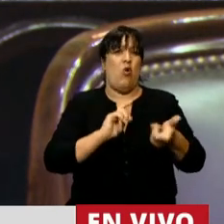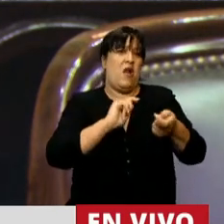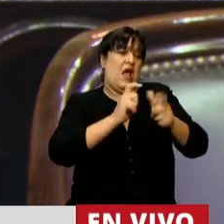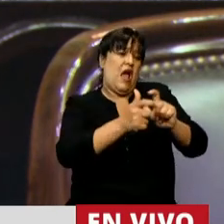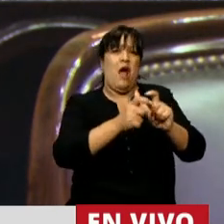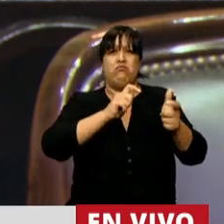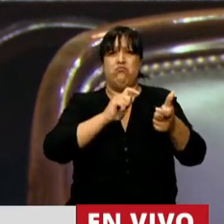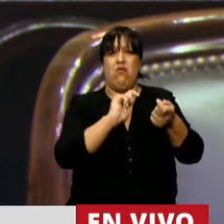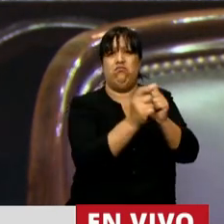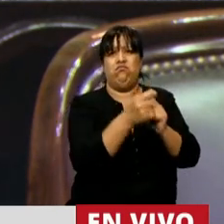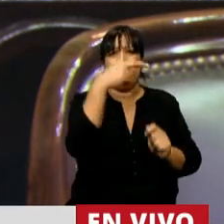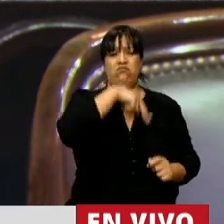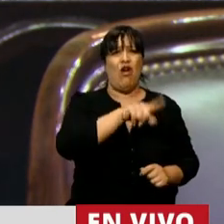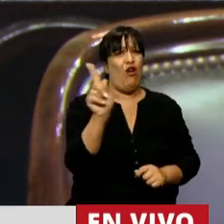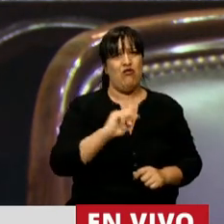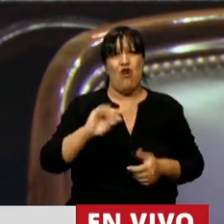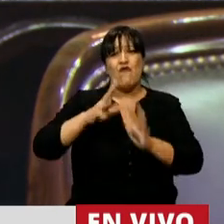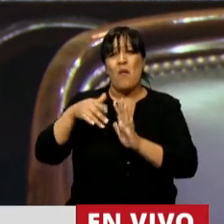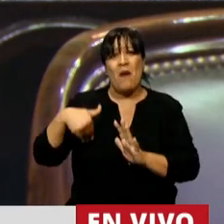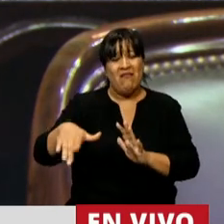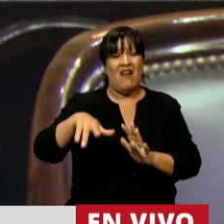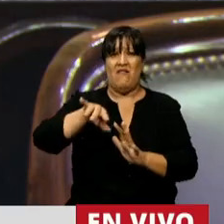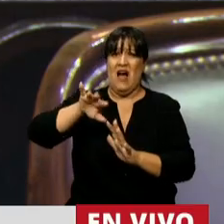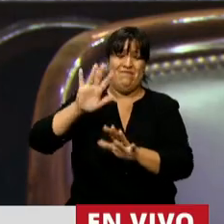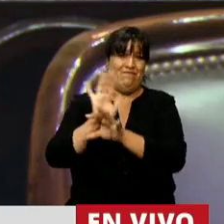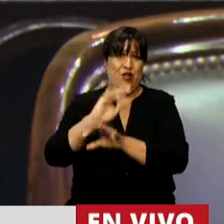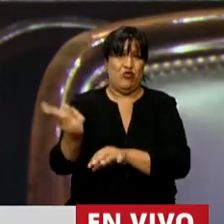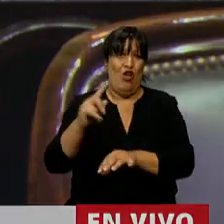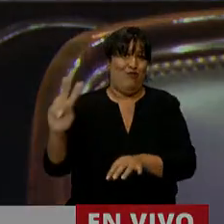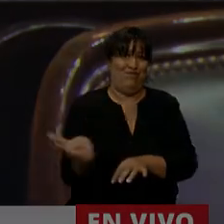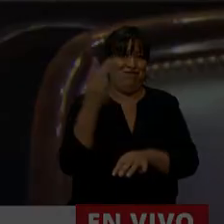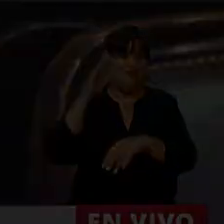previsional y comiencen a hablar de morbilidad previsional. Nada más, presidente. Muchas gracias.